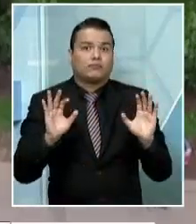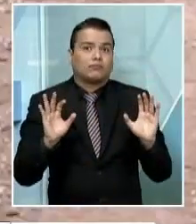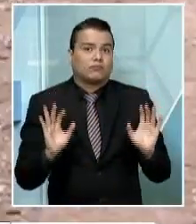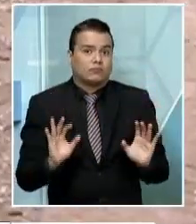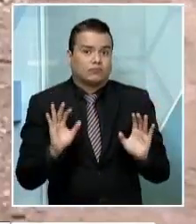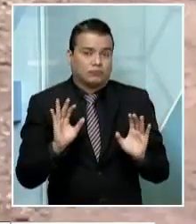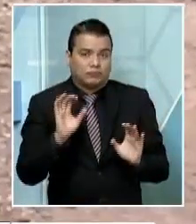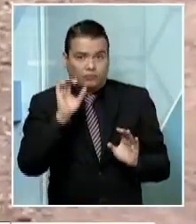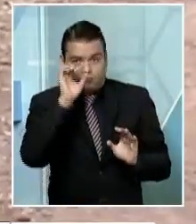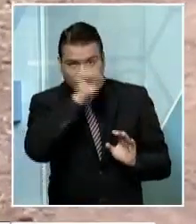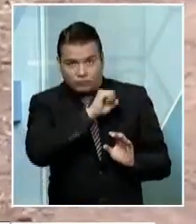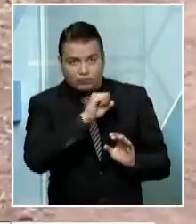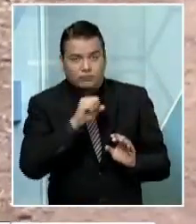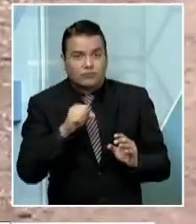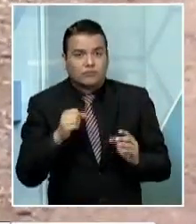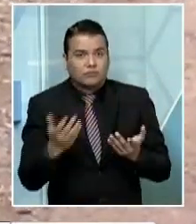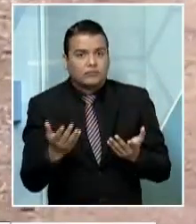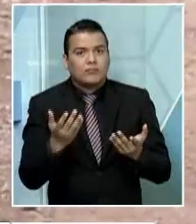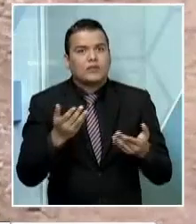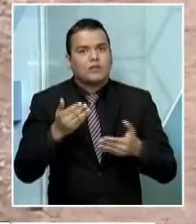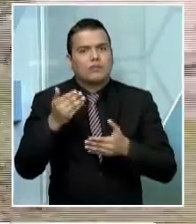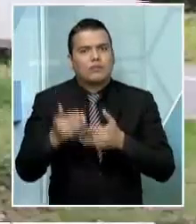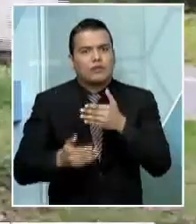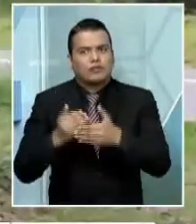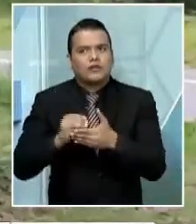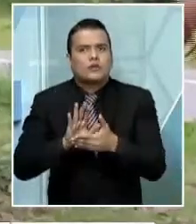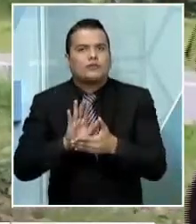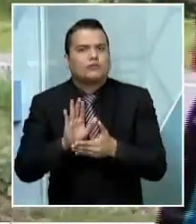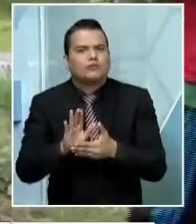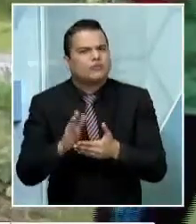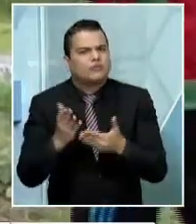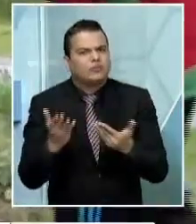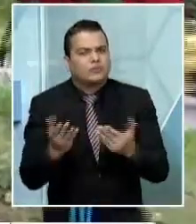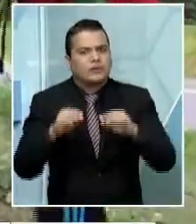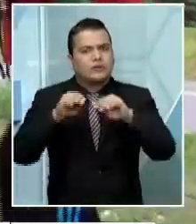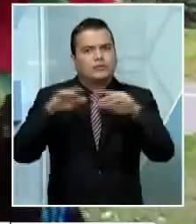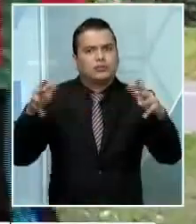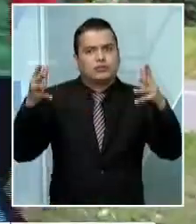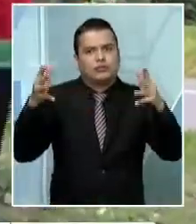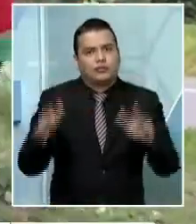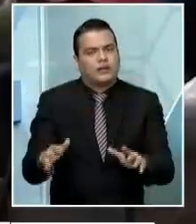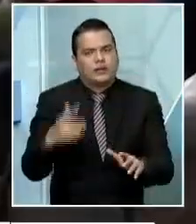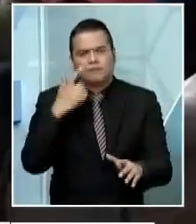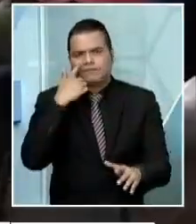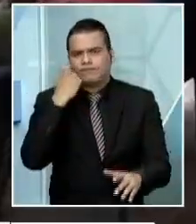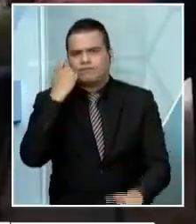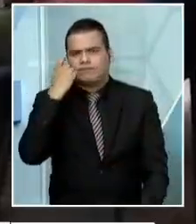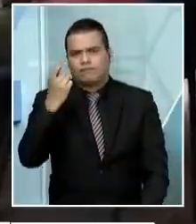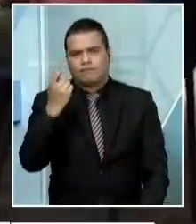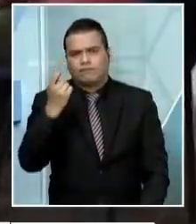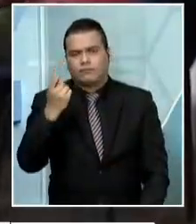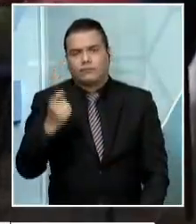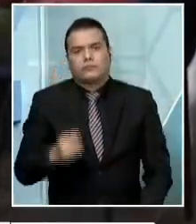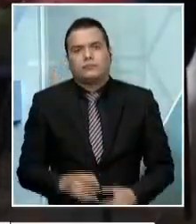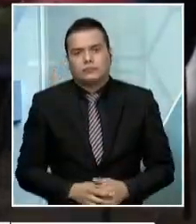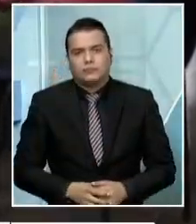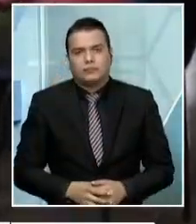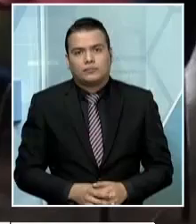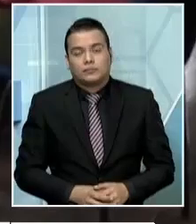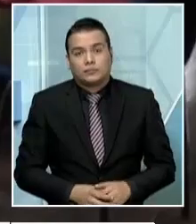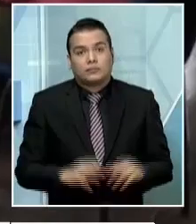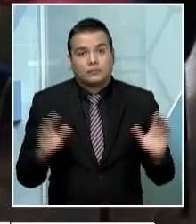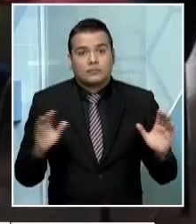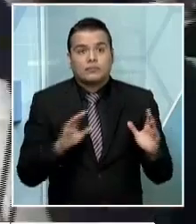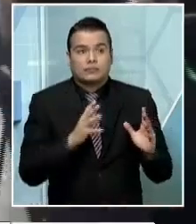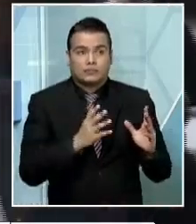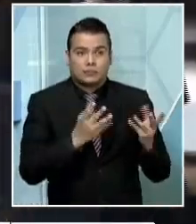una dinámica interna que garantizará que el riesgo se reduzca a su mínima expresión. Y es que de acuerdo a lo programado a